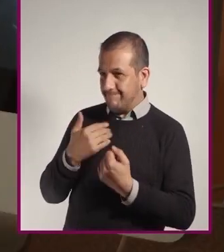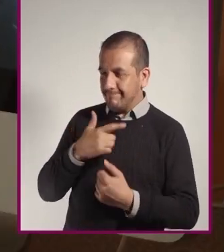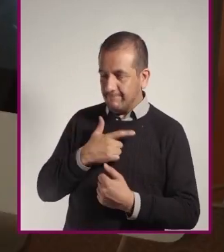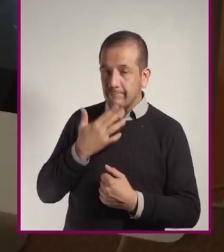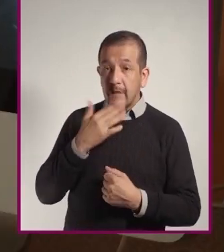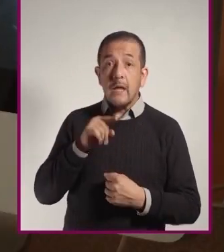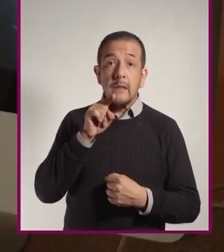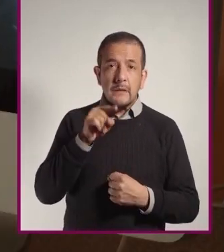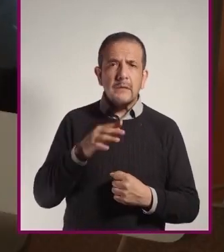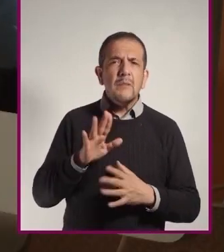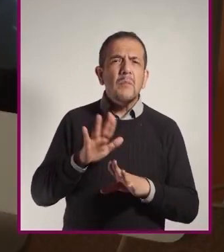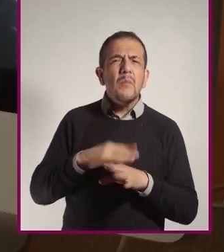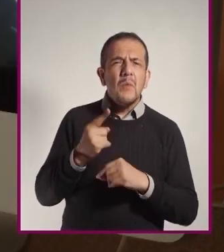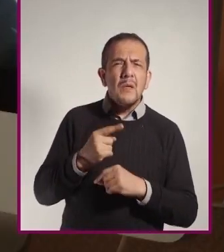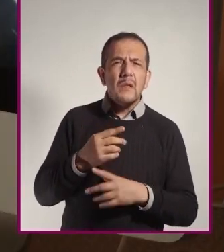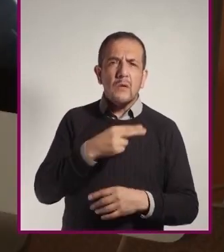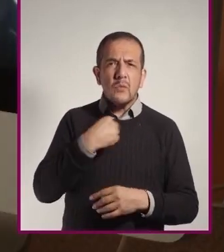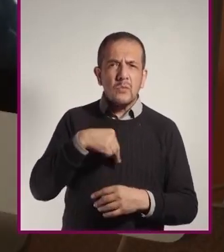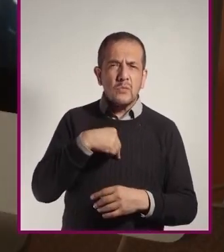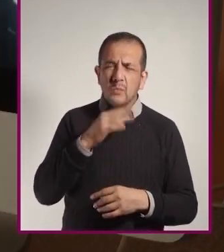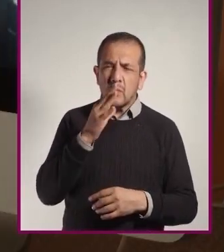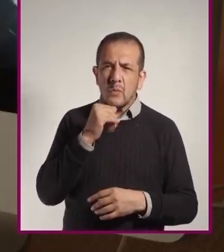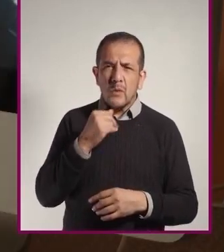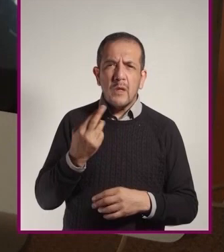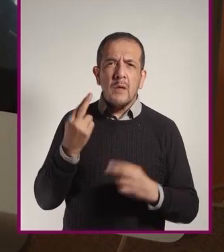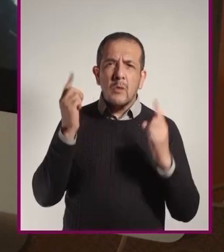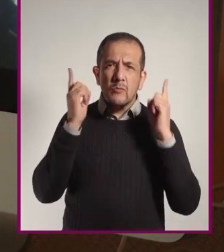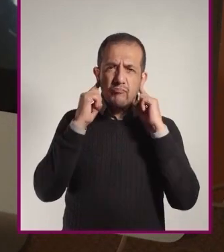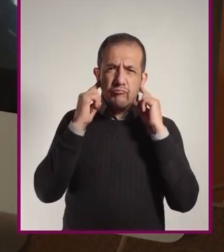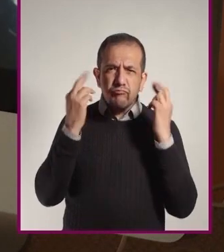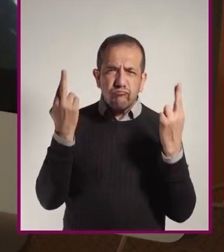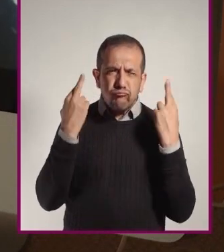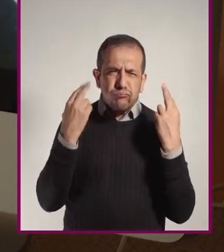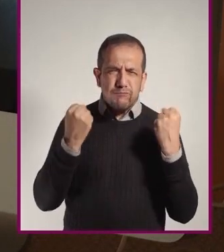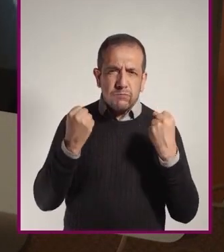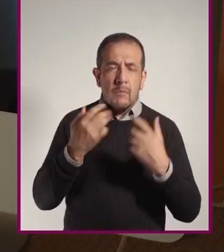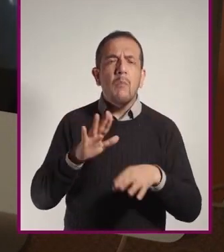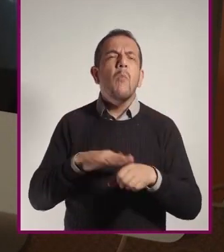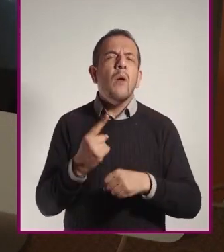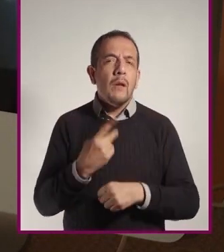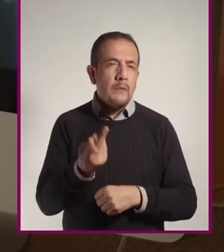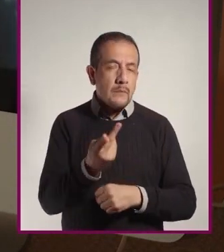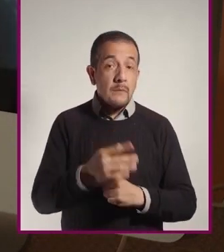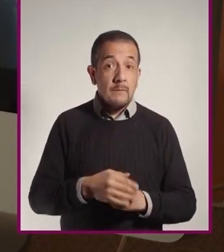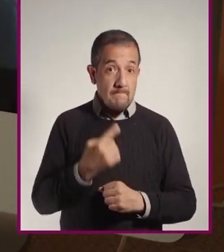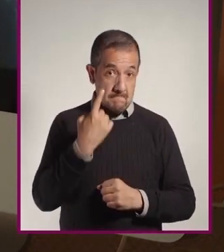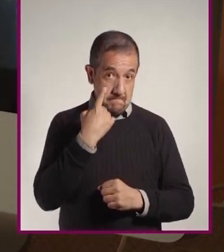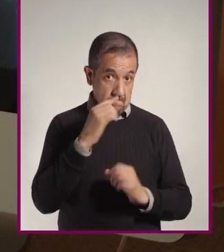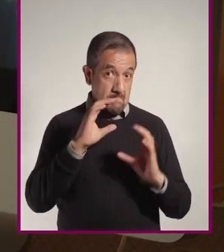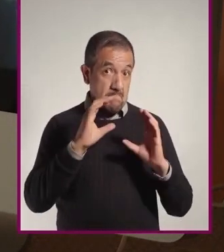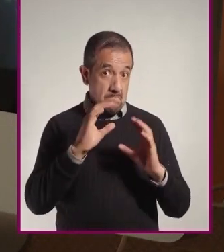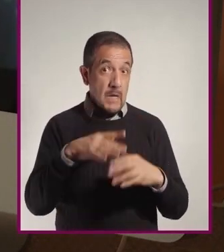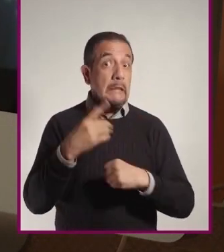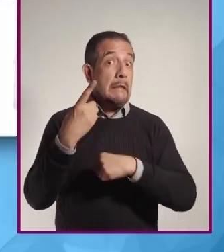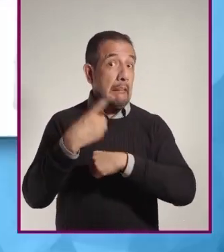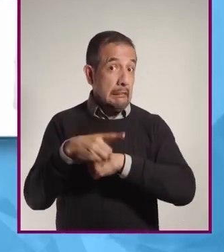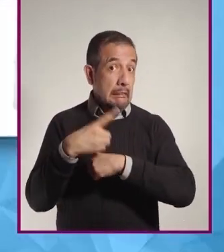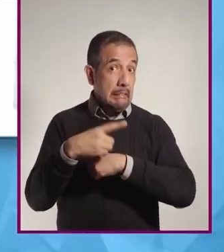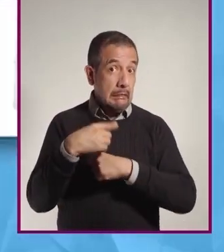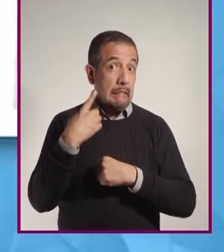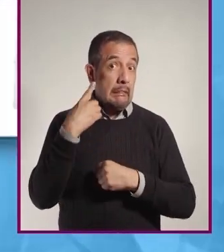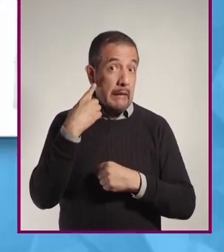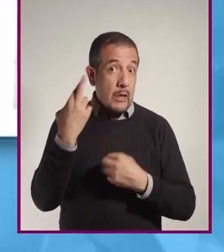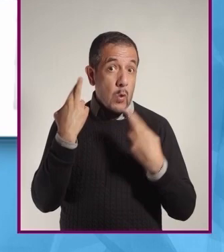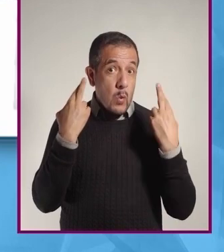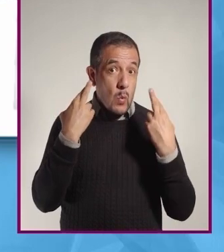¿por qué no es conveniente escuchar música en volumen alto con audífonos? Bueno, el daño que pueden causarle a los oídos